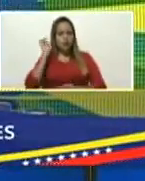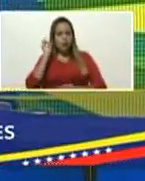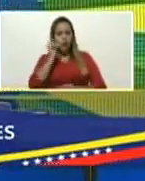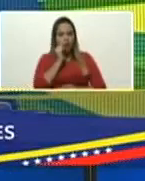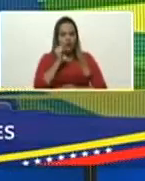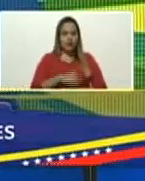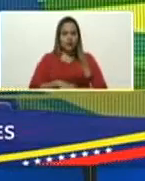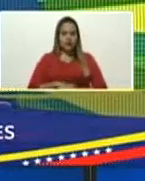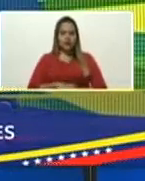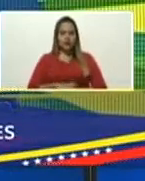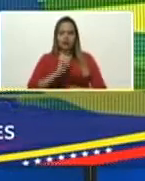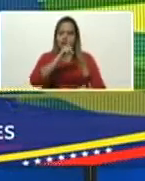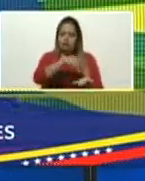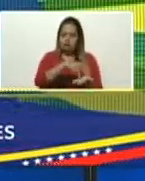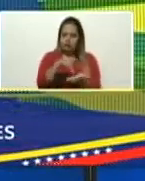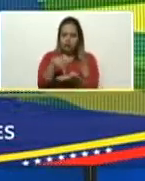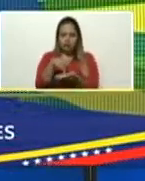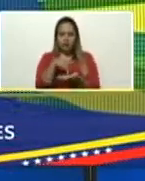senadores,